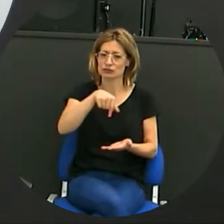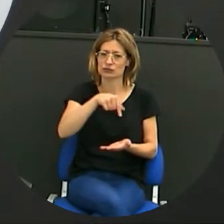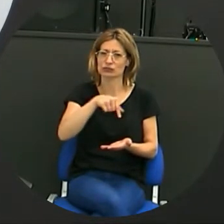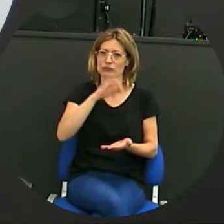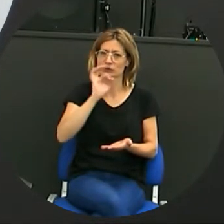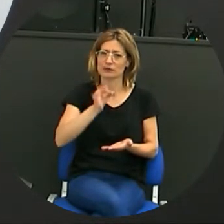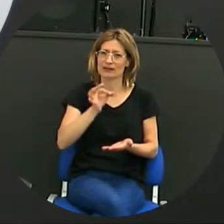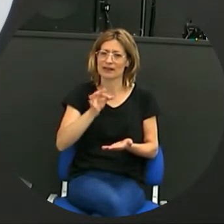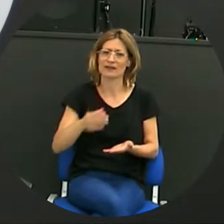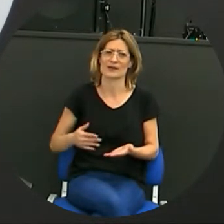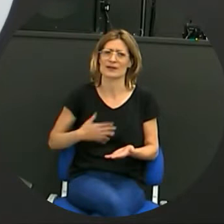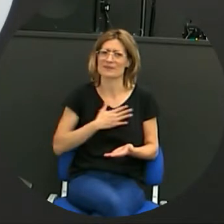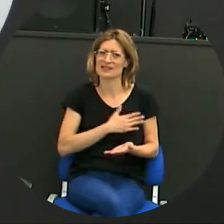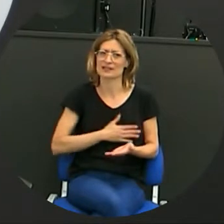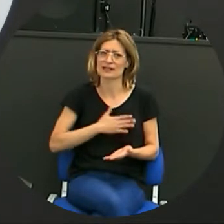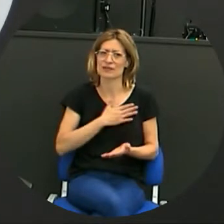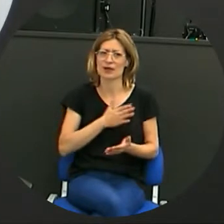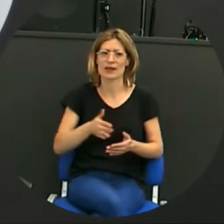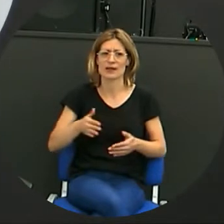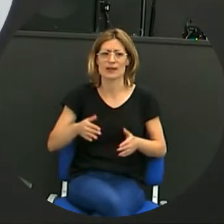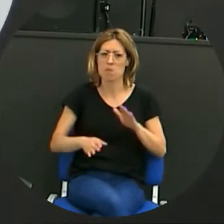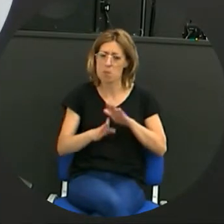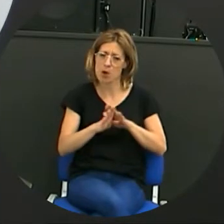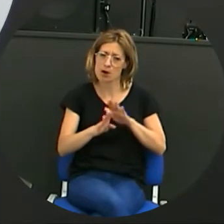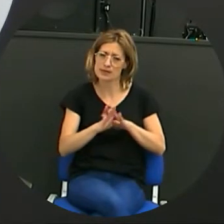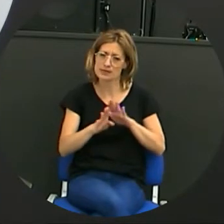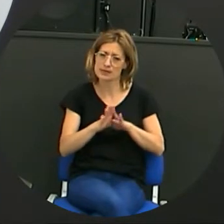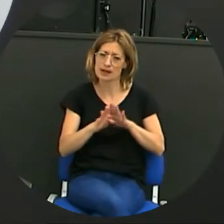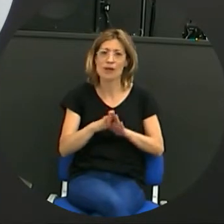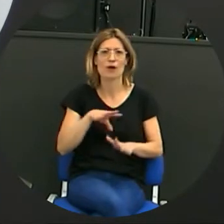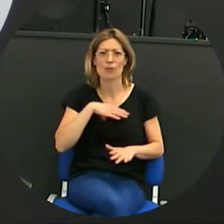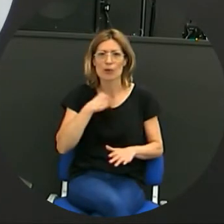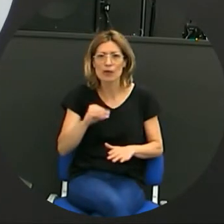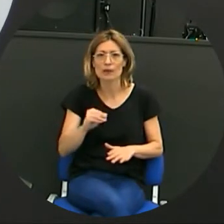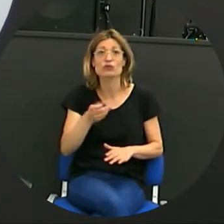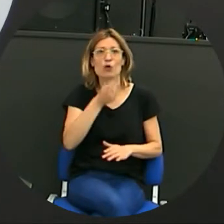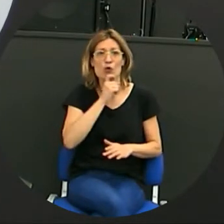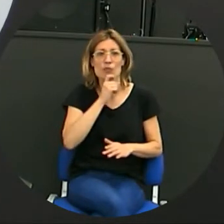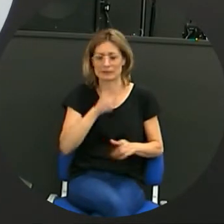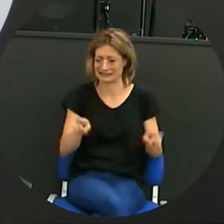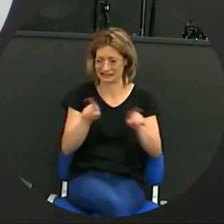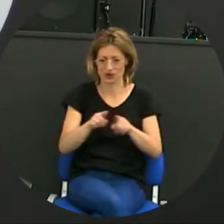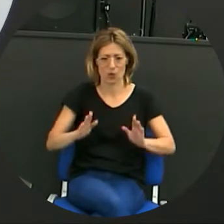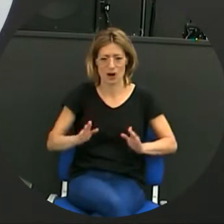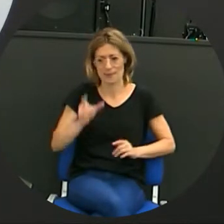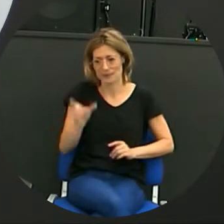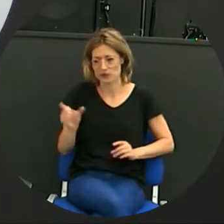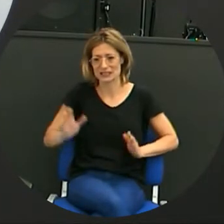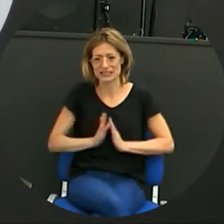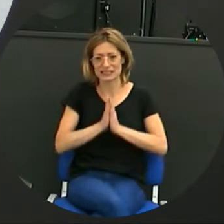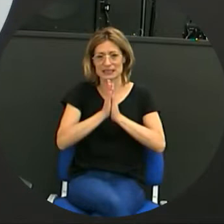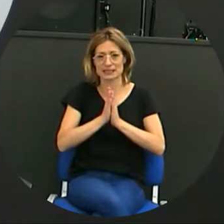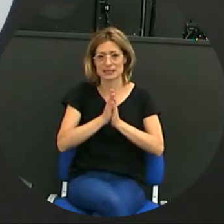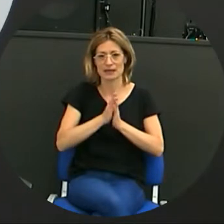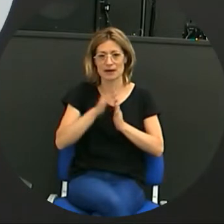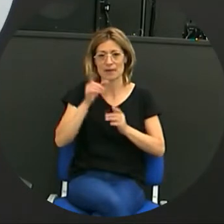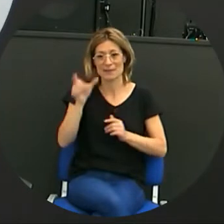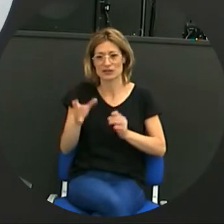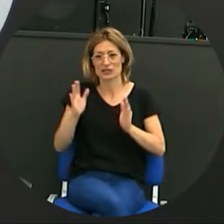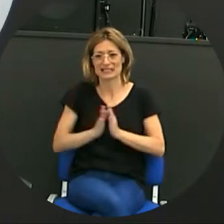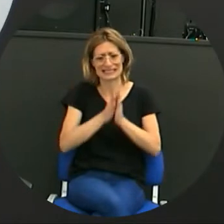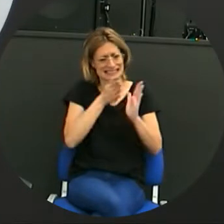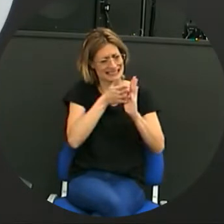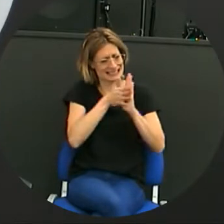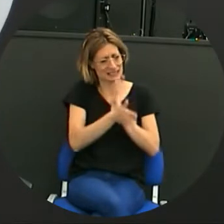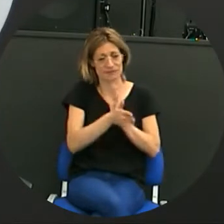verdaderamente disfrutar perseverando como santos, aquellos que hemos sido apartados por Dios